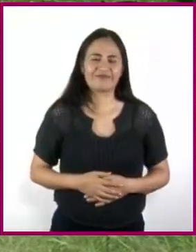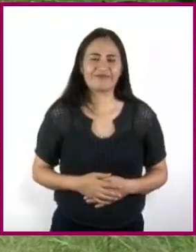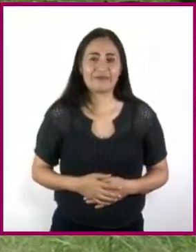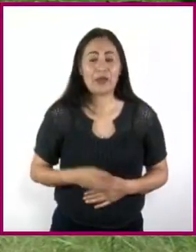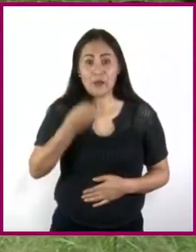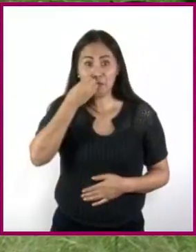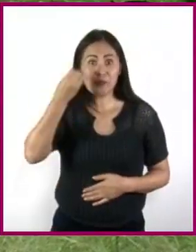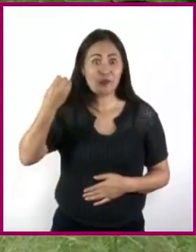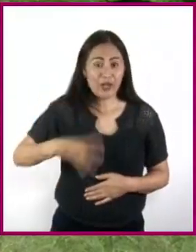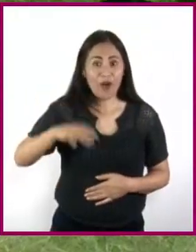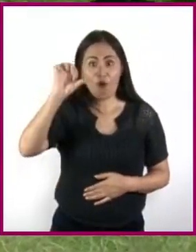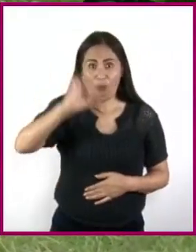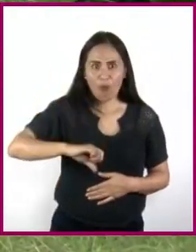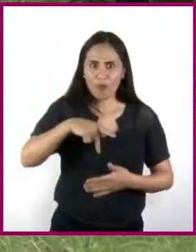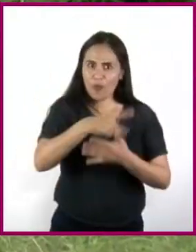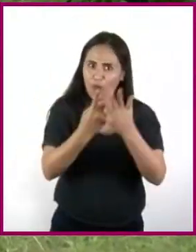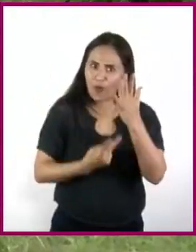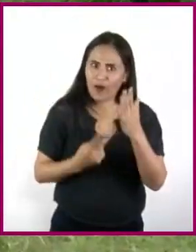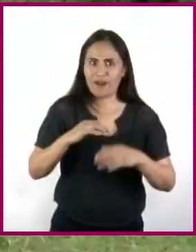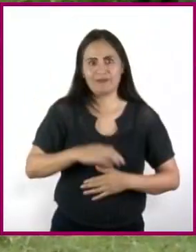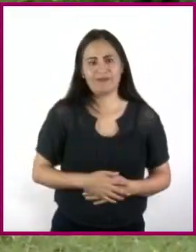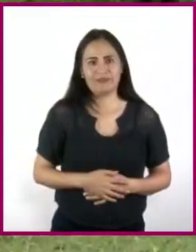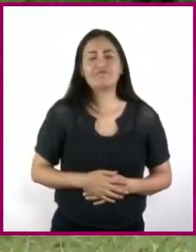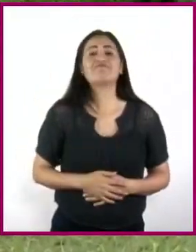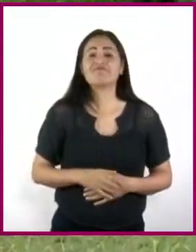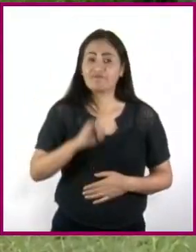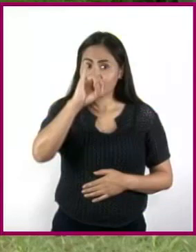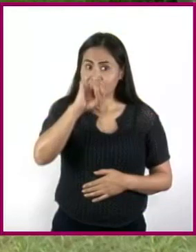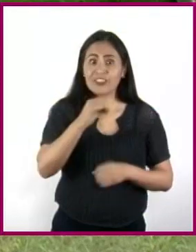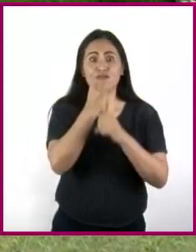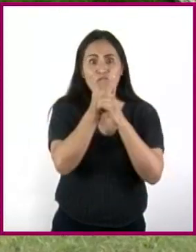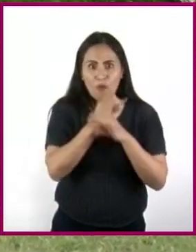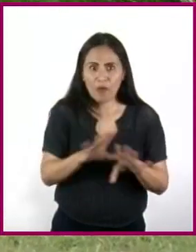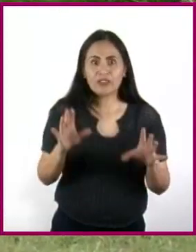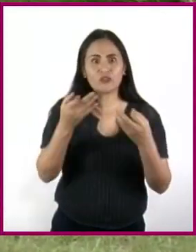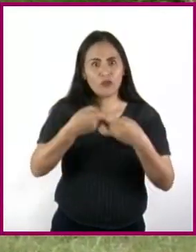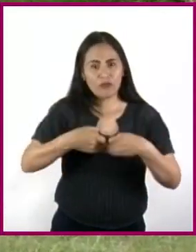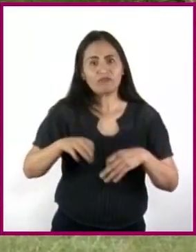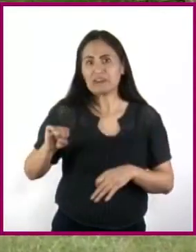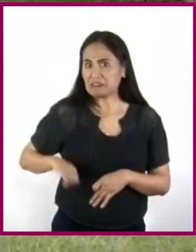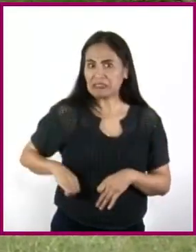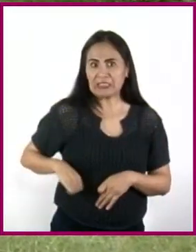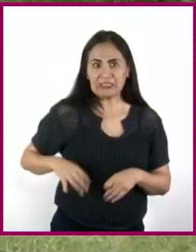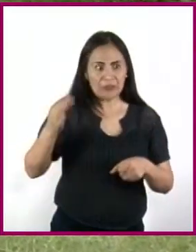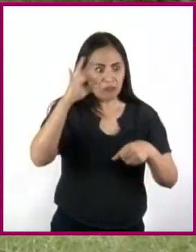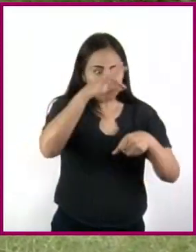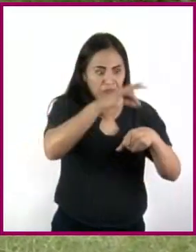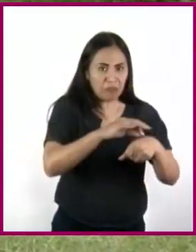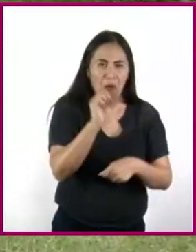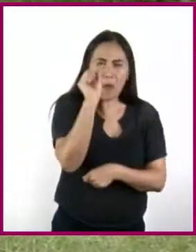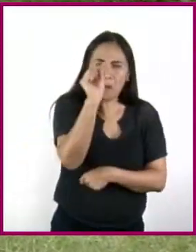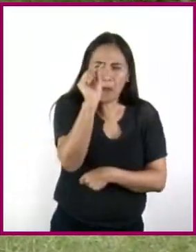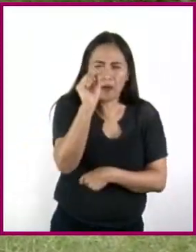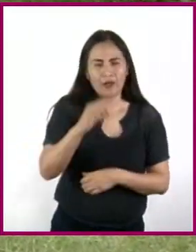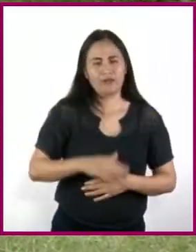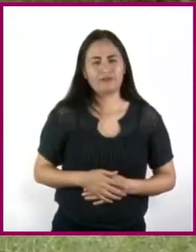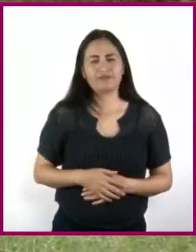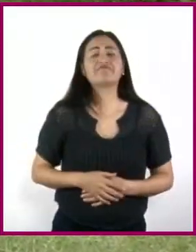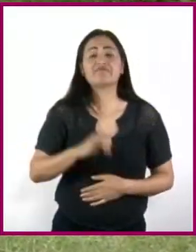Estuvo padrísimo el programa de hoy. Qué curioso que podamos sacar información tan interesante de estos insectos tan pequeñitos. Es